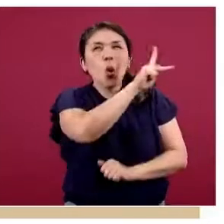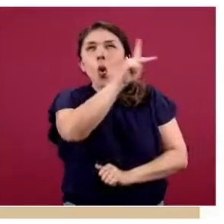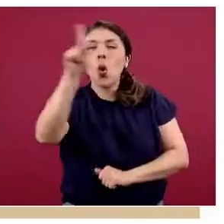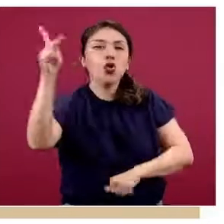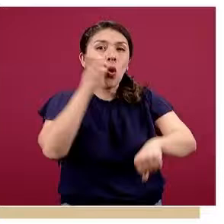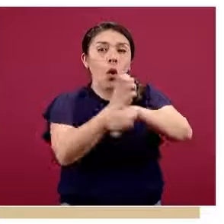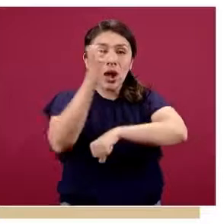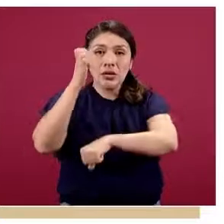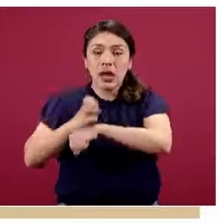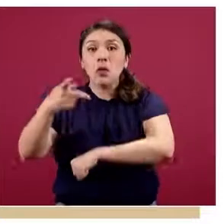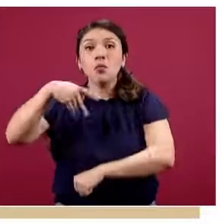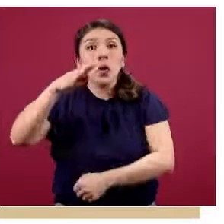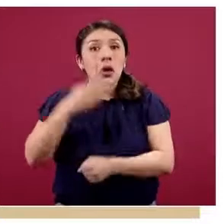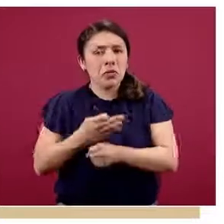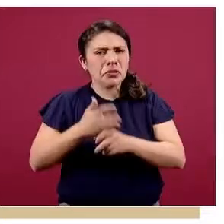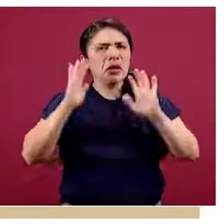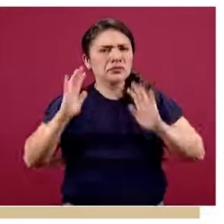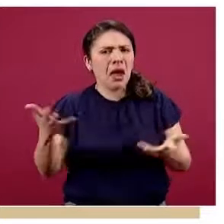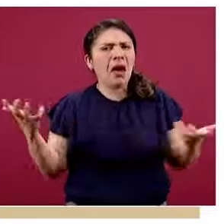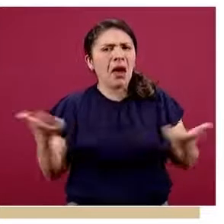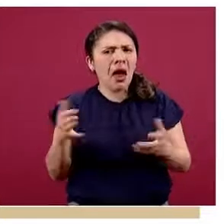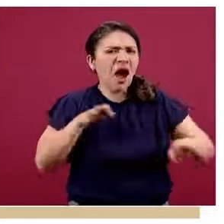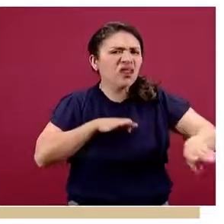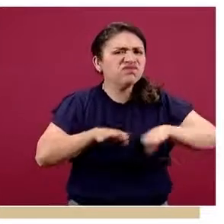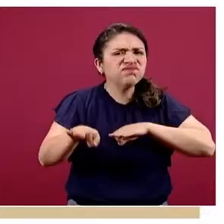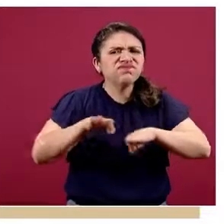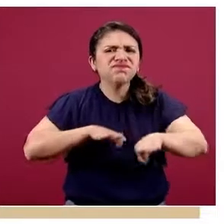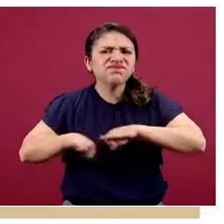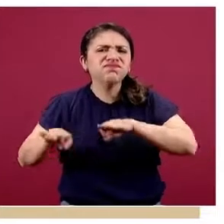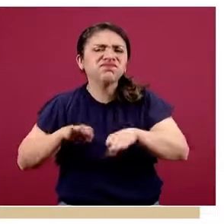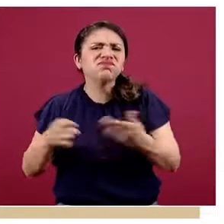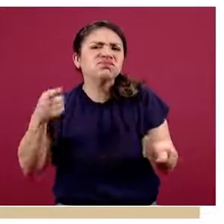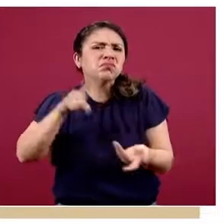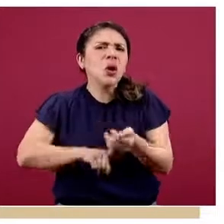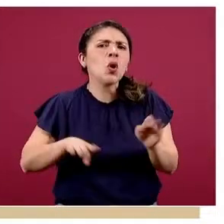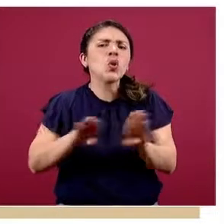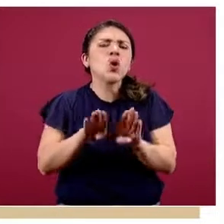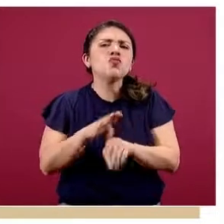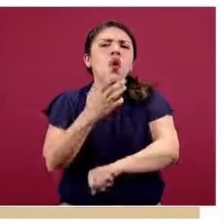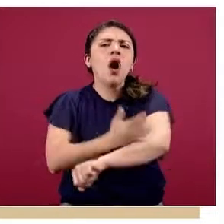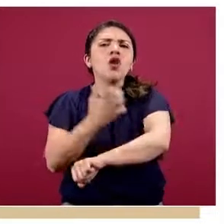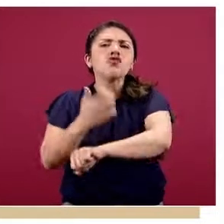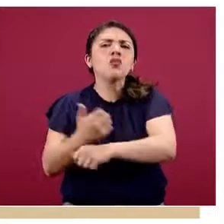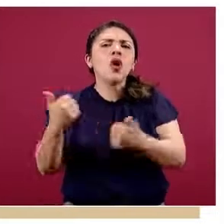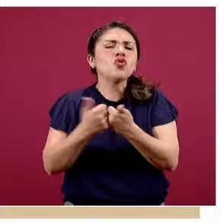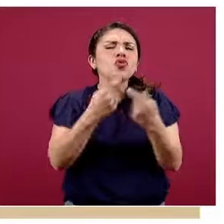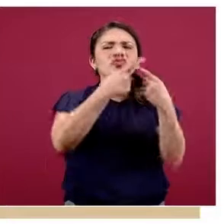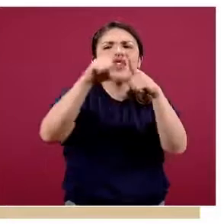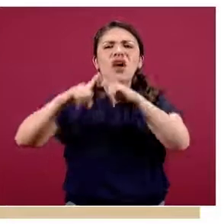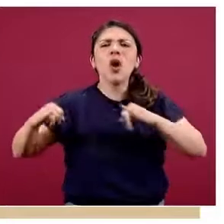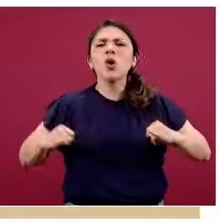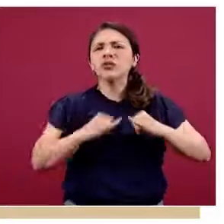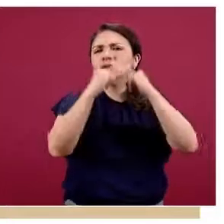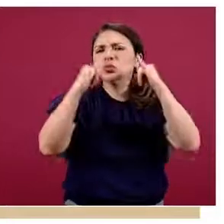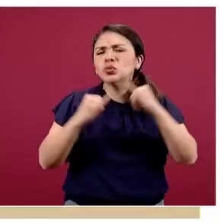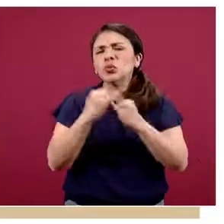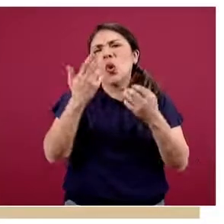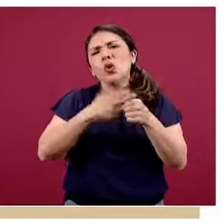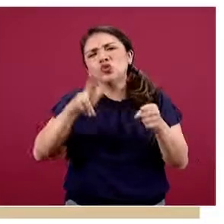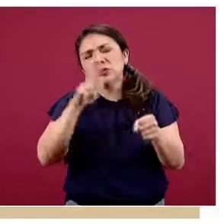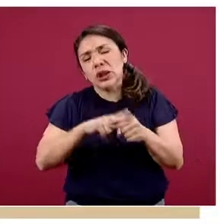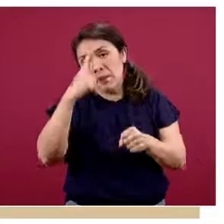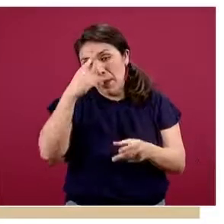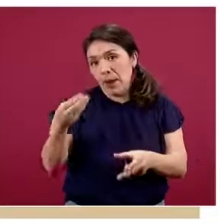hoy ya se están haciendo de manera, pues de alguna manera en acompañamiento con todas las dependencias y unidades que van a formar